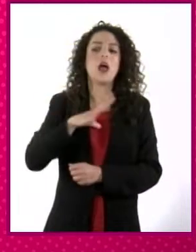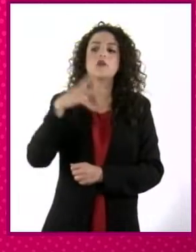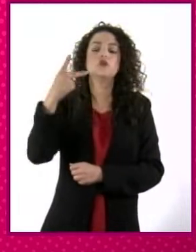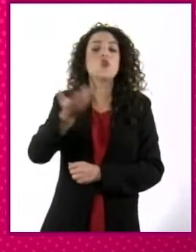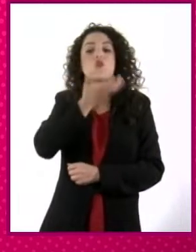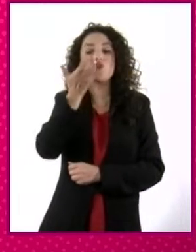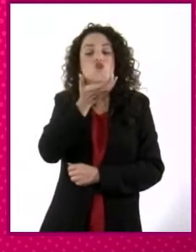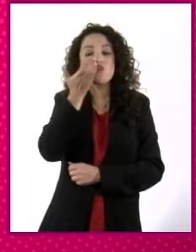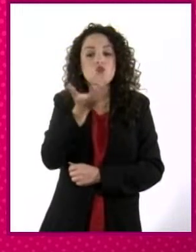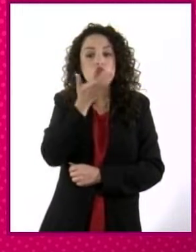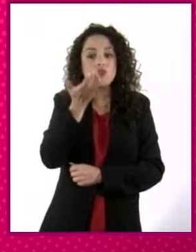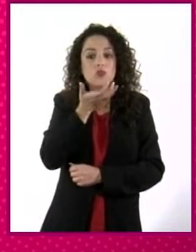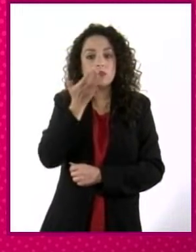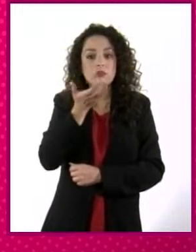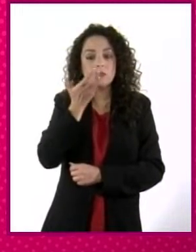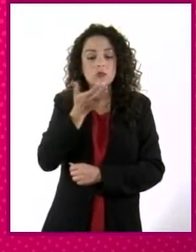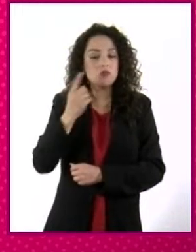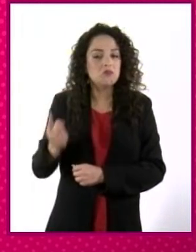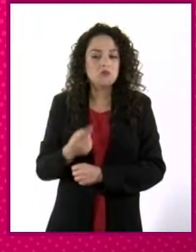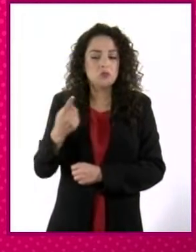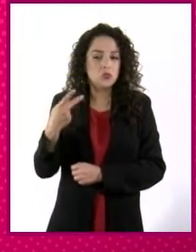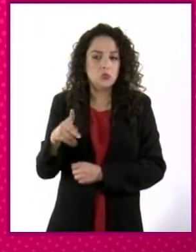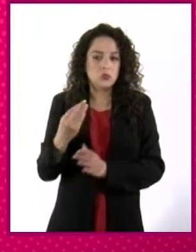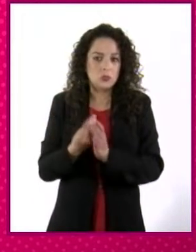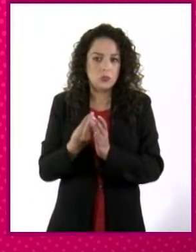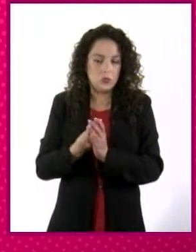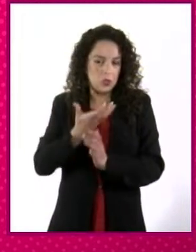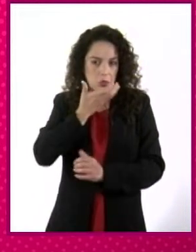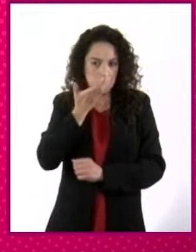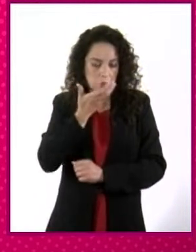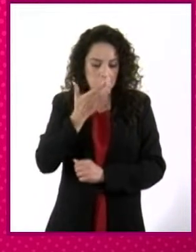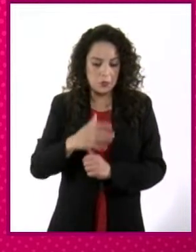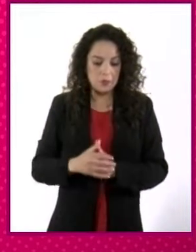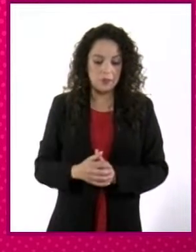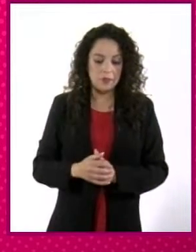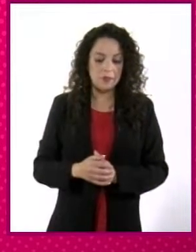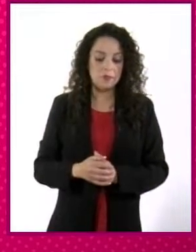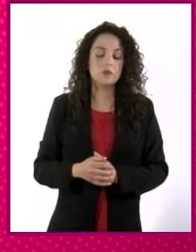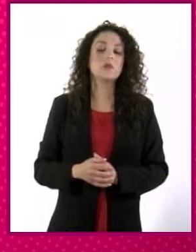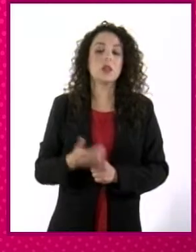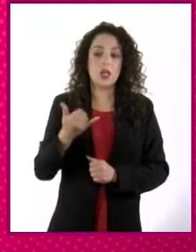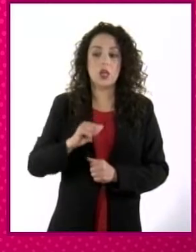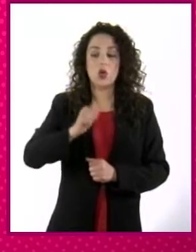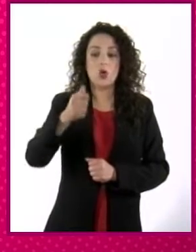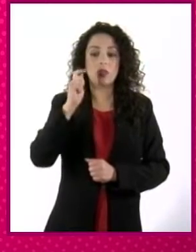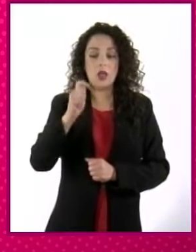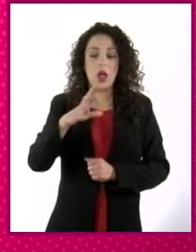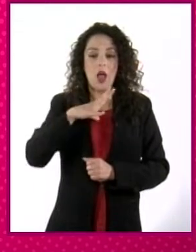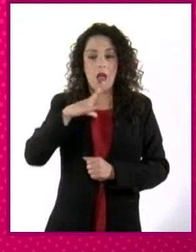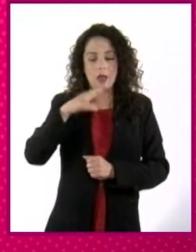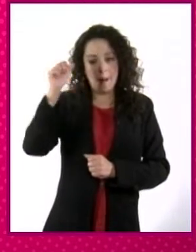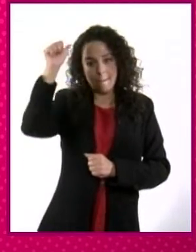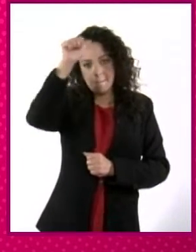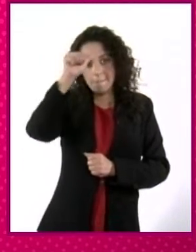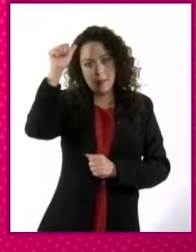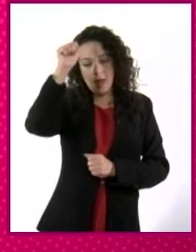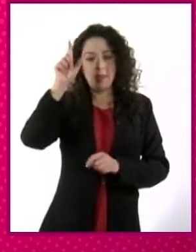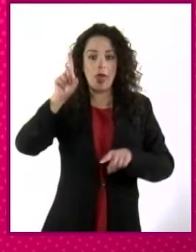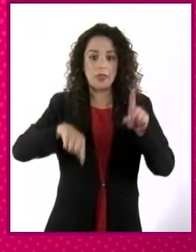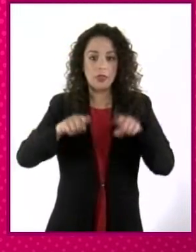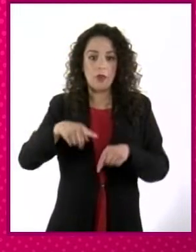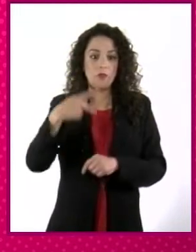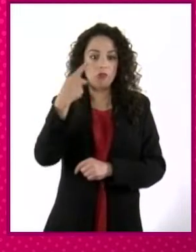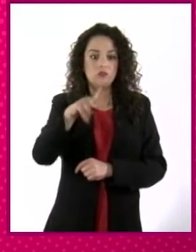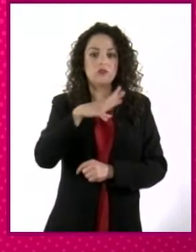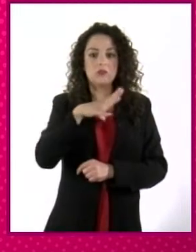novedades, como era, digamos, el que estaban acompañados por frailes, dependiendo de las órdenes religiosas